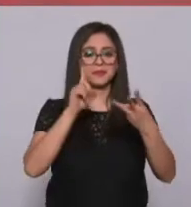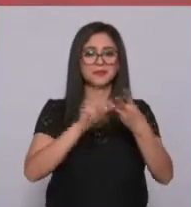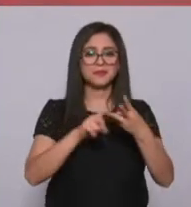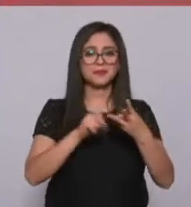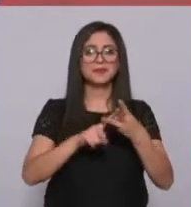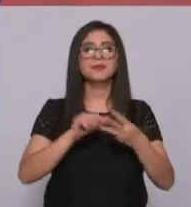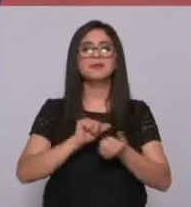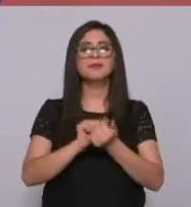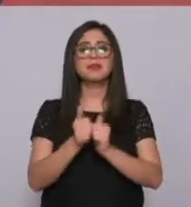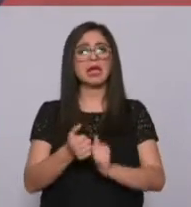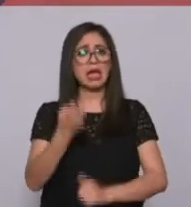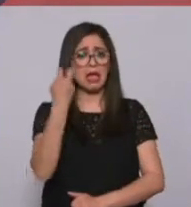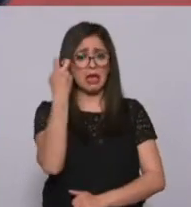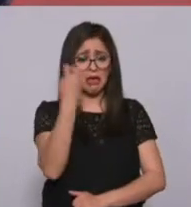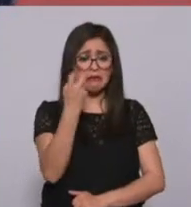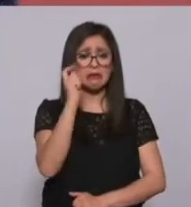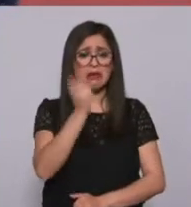cobardía